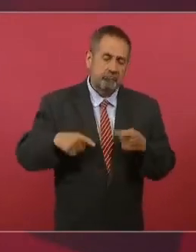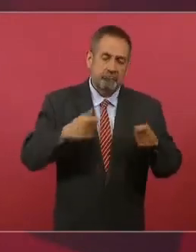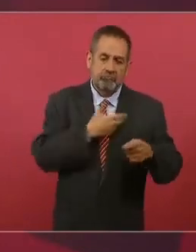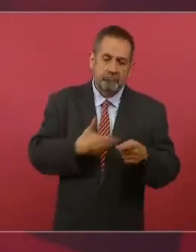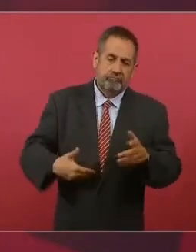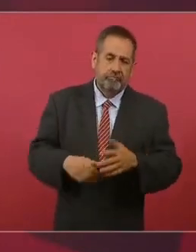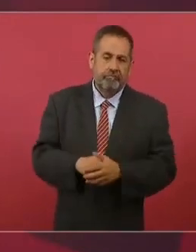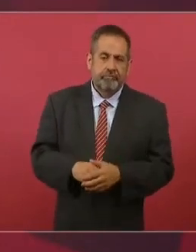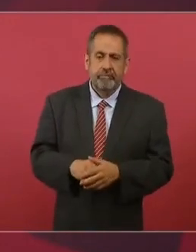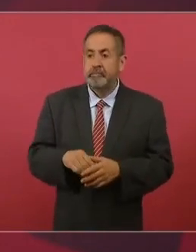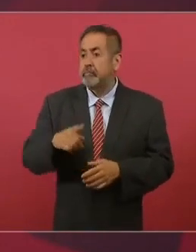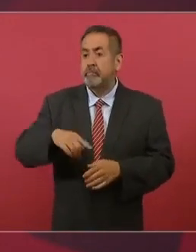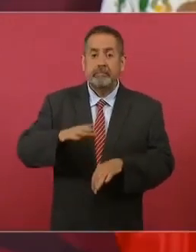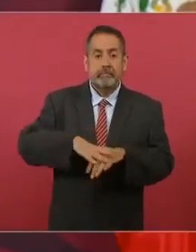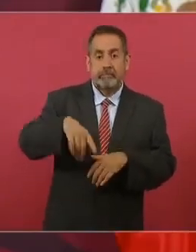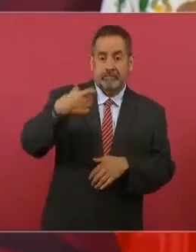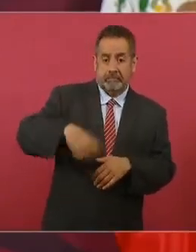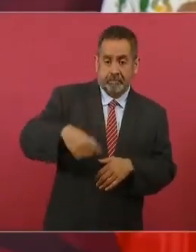el más rico del pueblo,